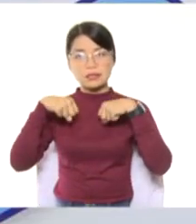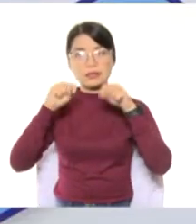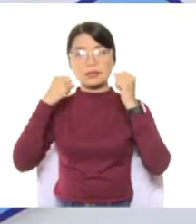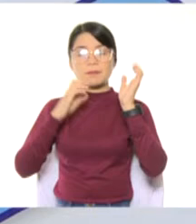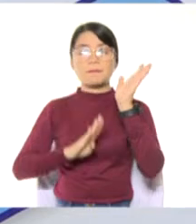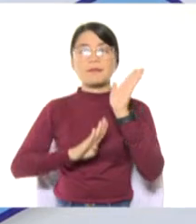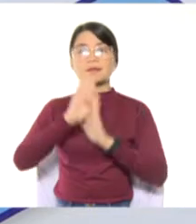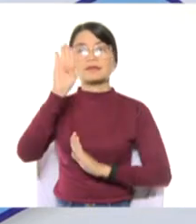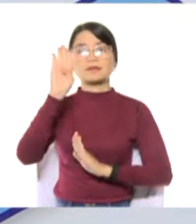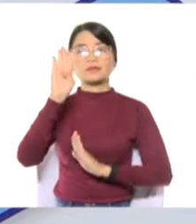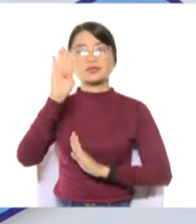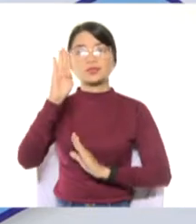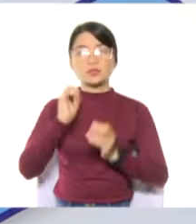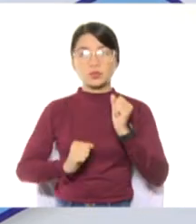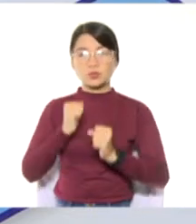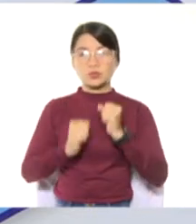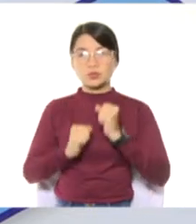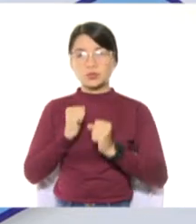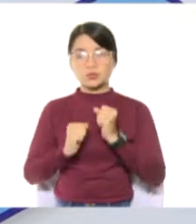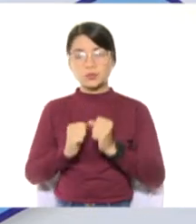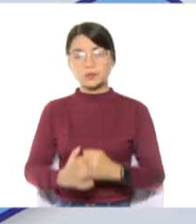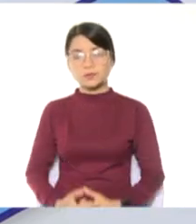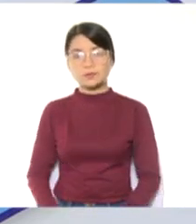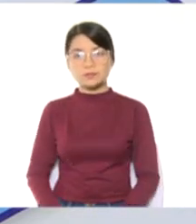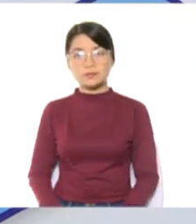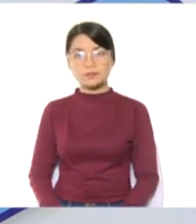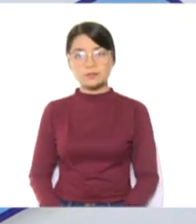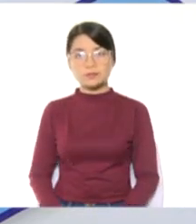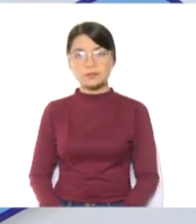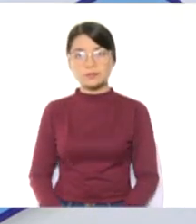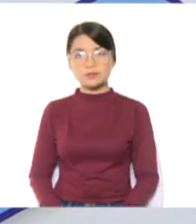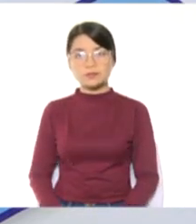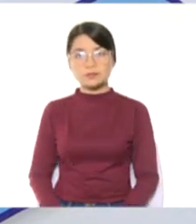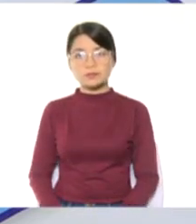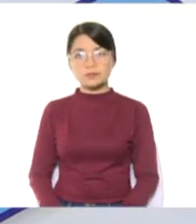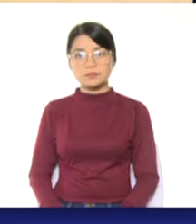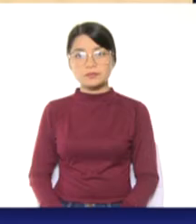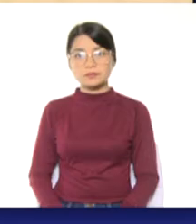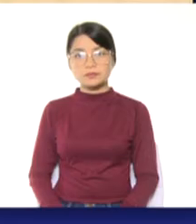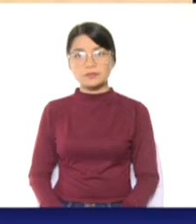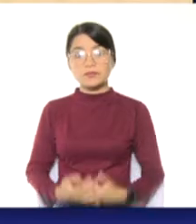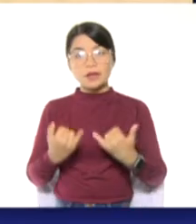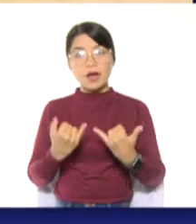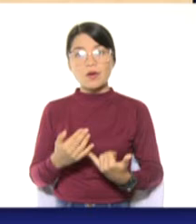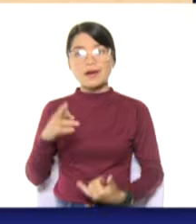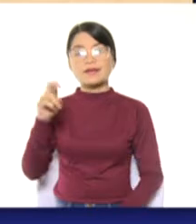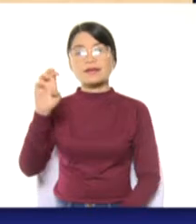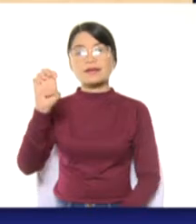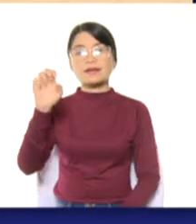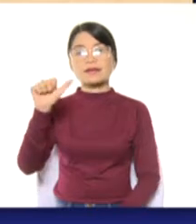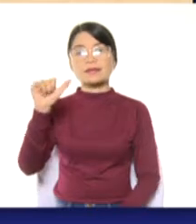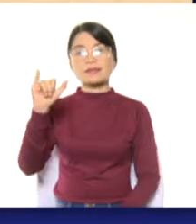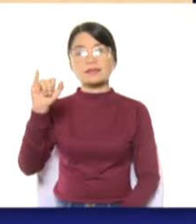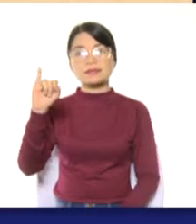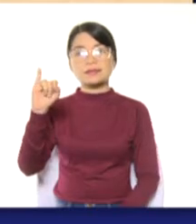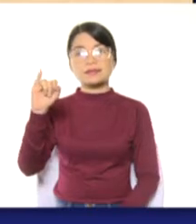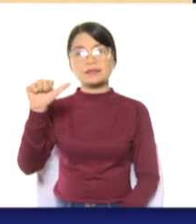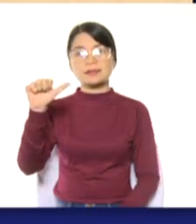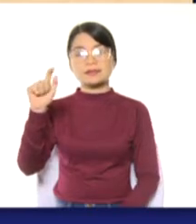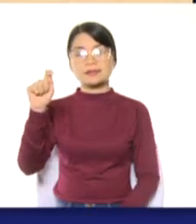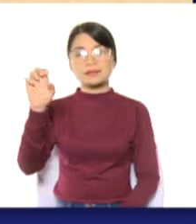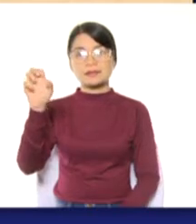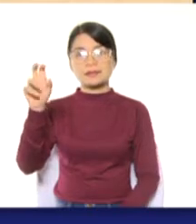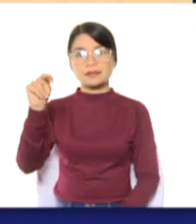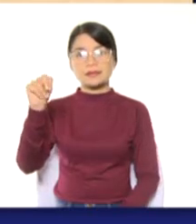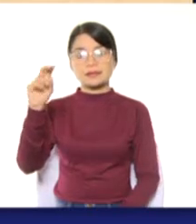velocidad. Ahora vamos a trabajar la resistencia. ¿Qué es la resistencia? La